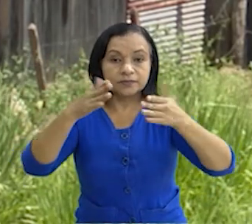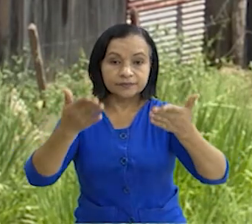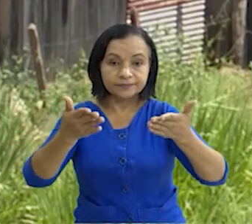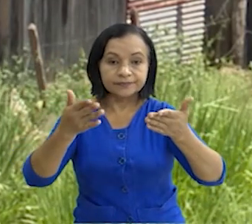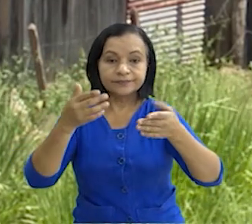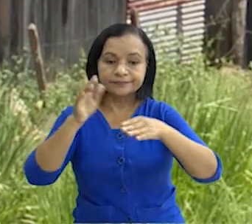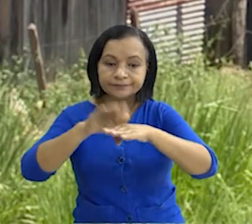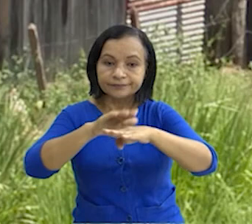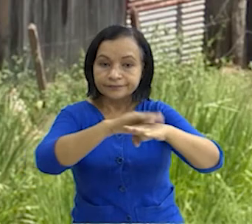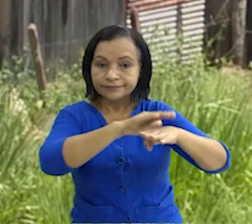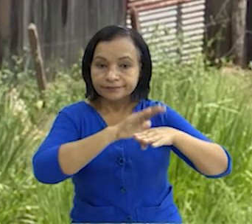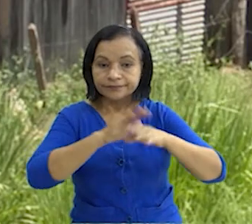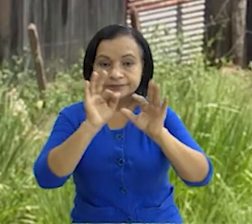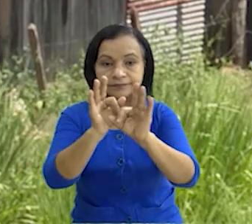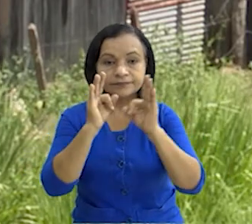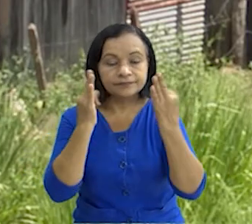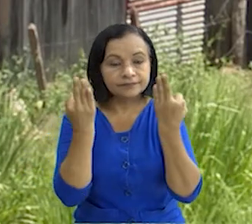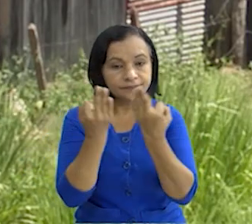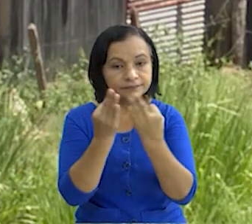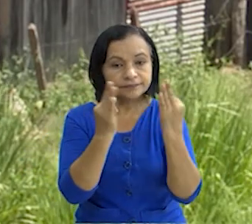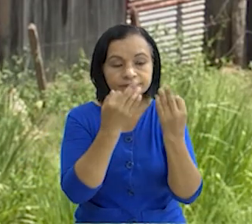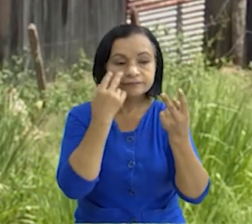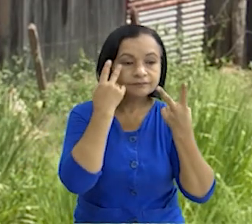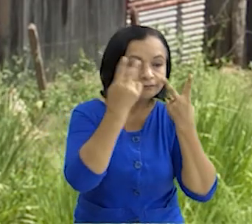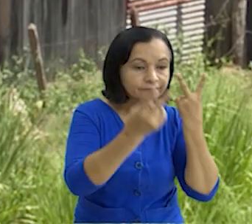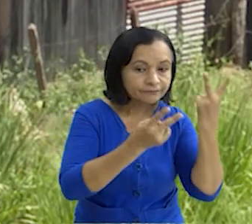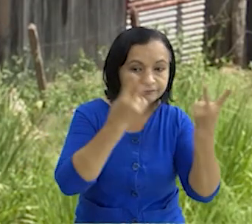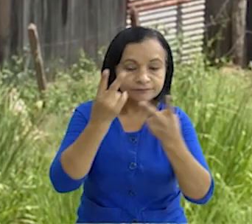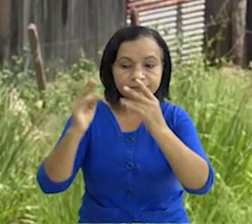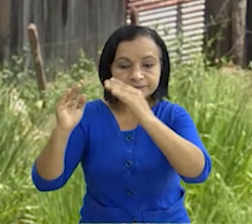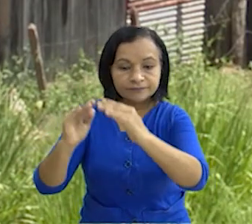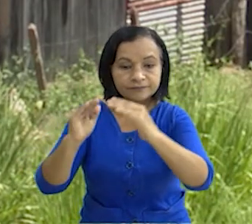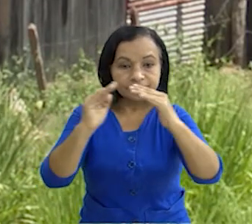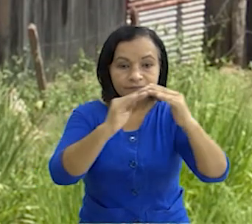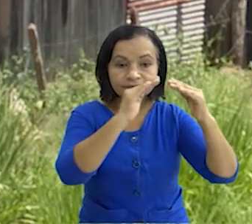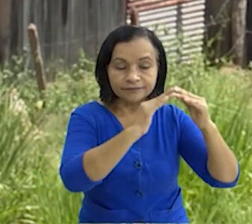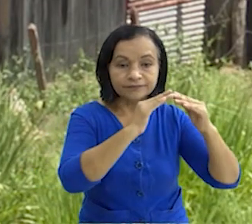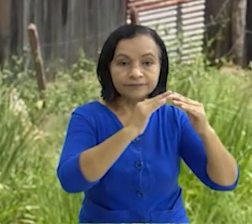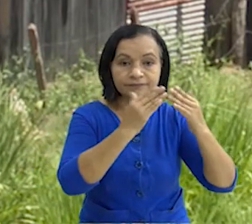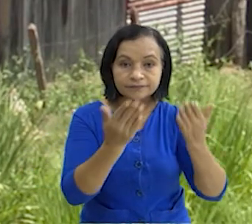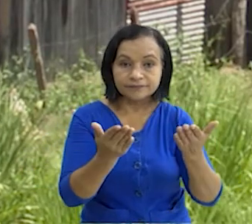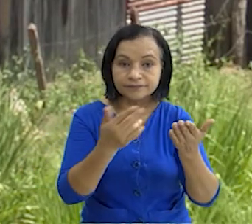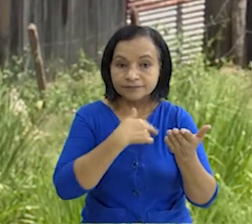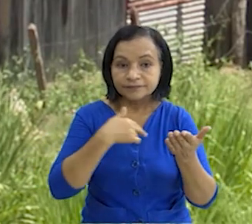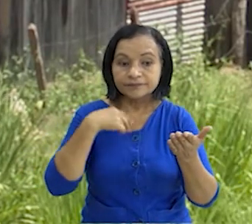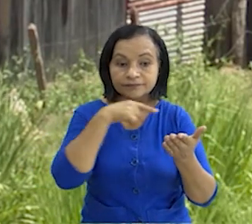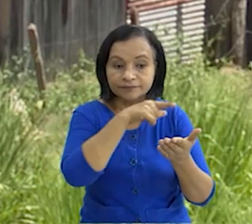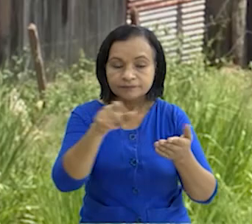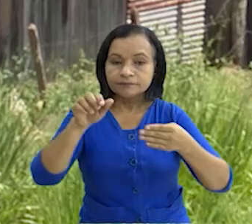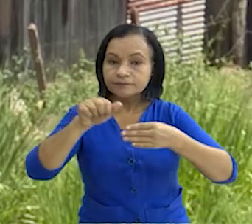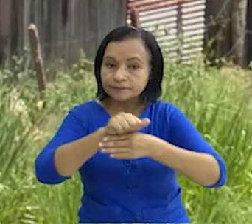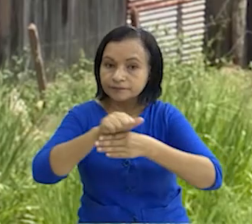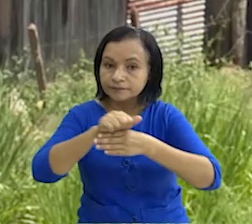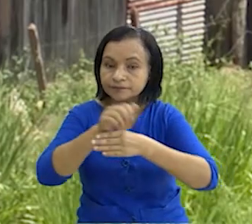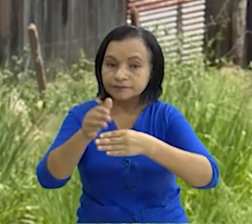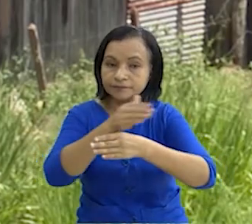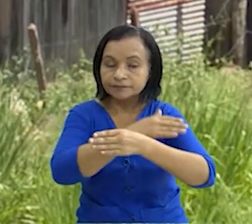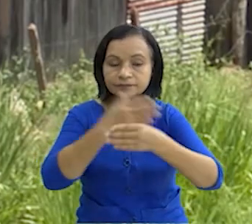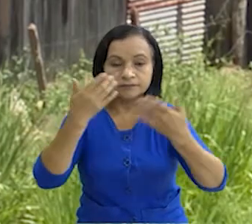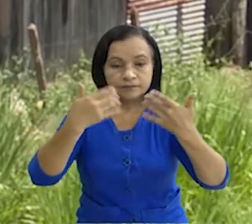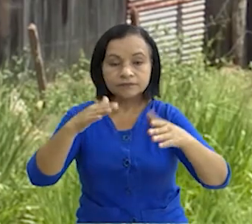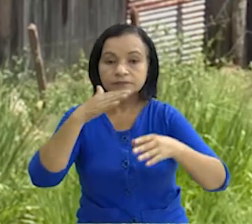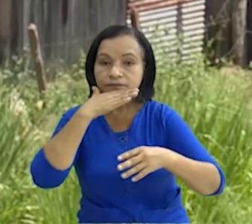Entonces estamos instándole a la familia las visitas casa a casa y que ellos estén preparados para